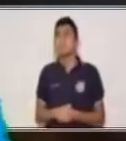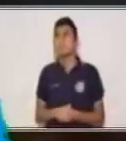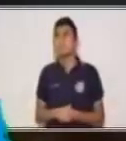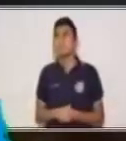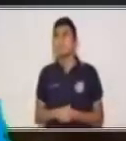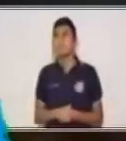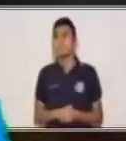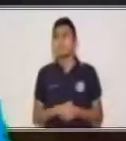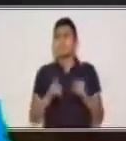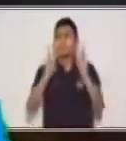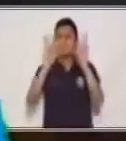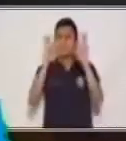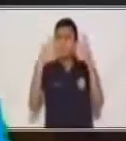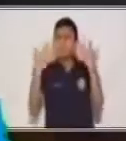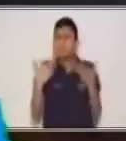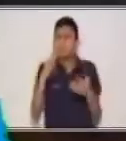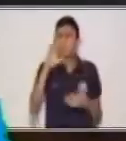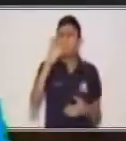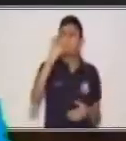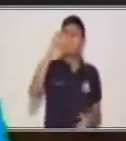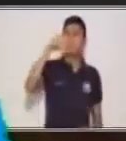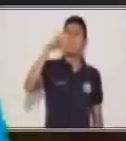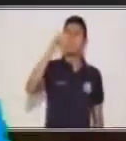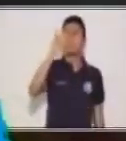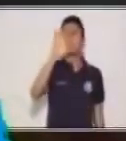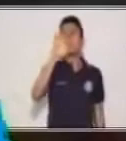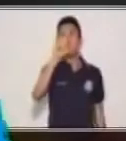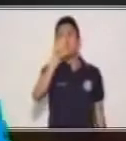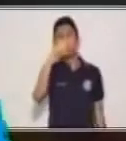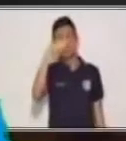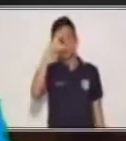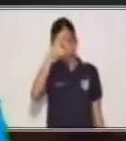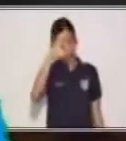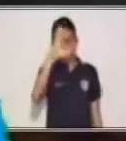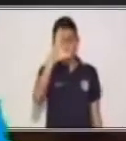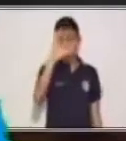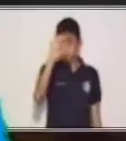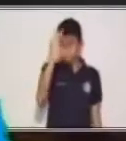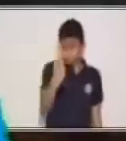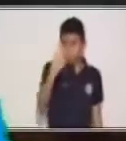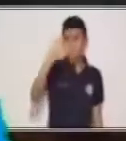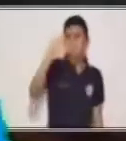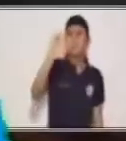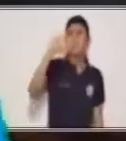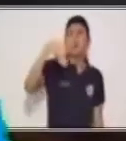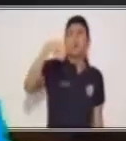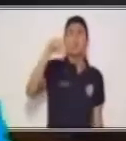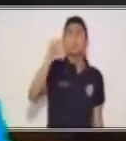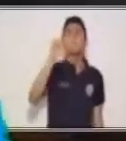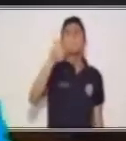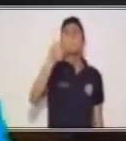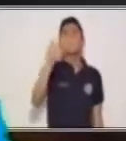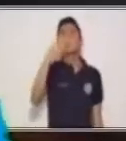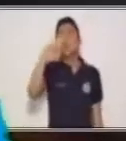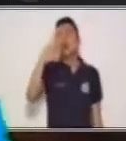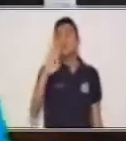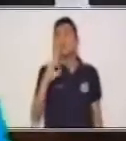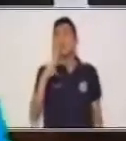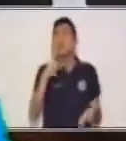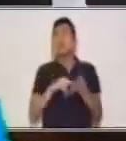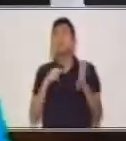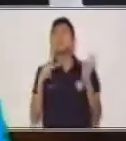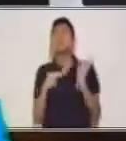tenemos también el sujeto compuesto. El sujeto compuesto no se refiere a un